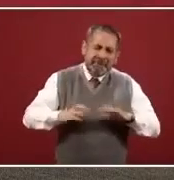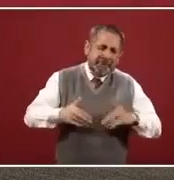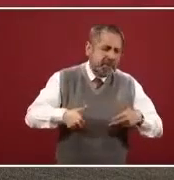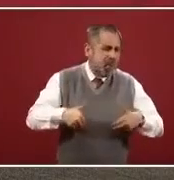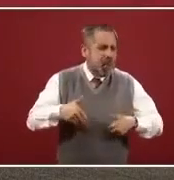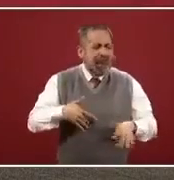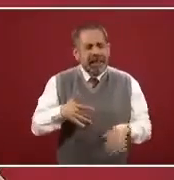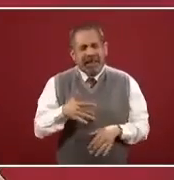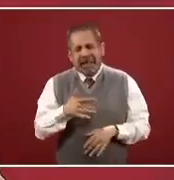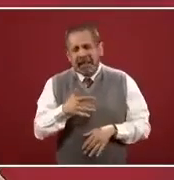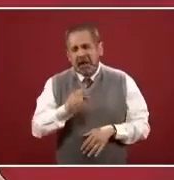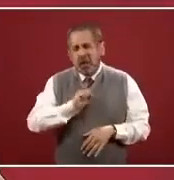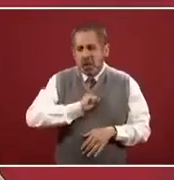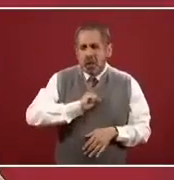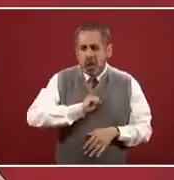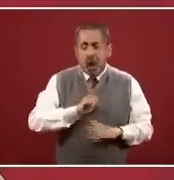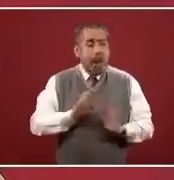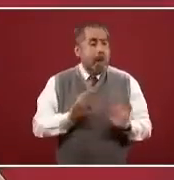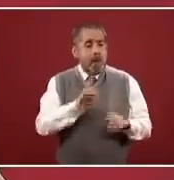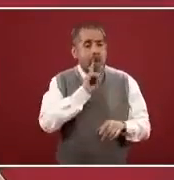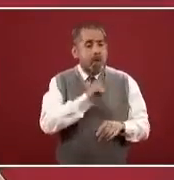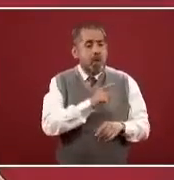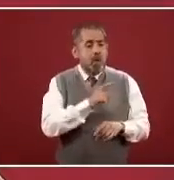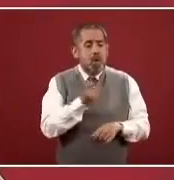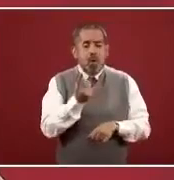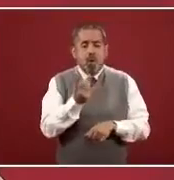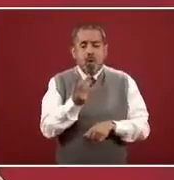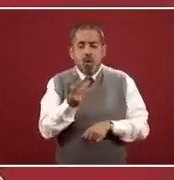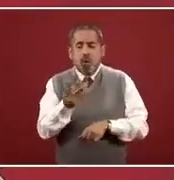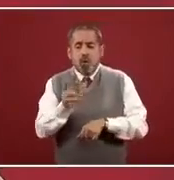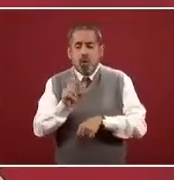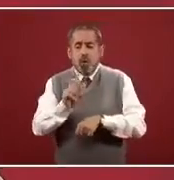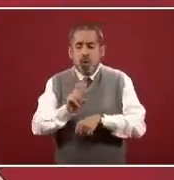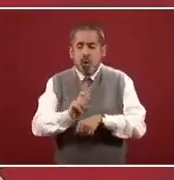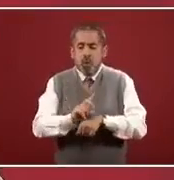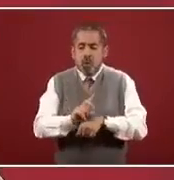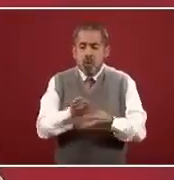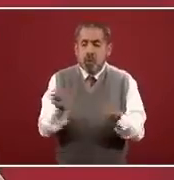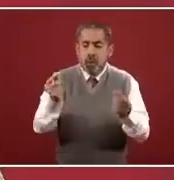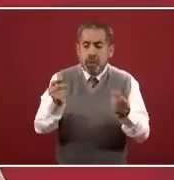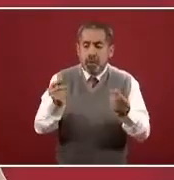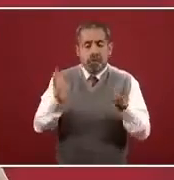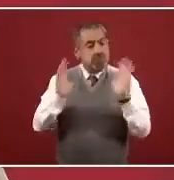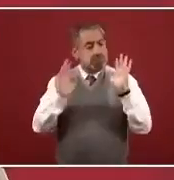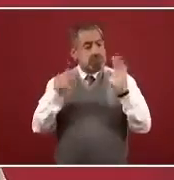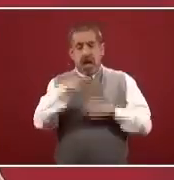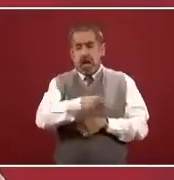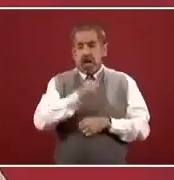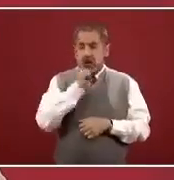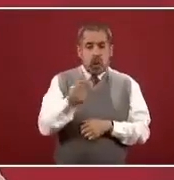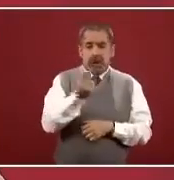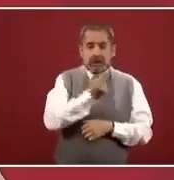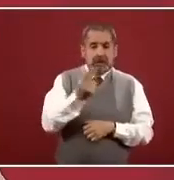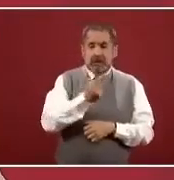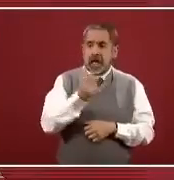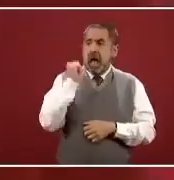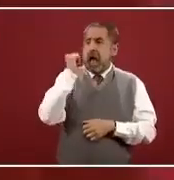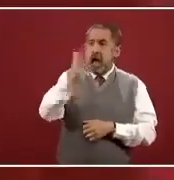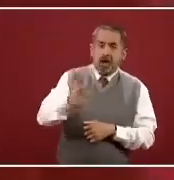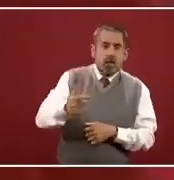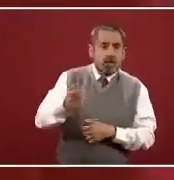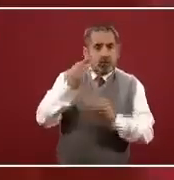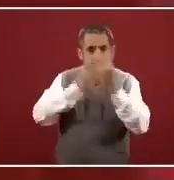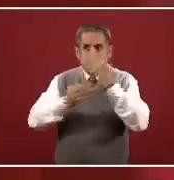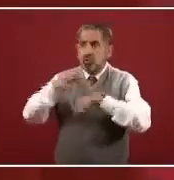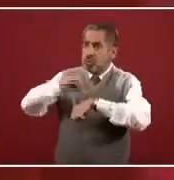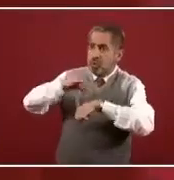tos, pero que resuelve en pocos días, y esto hace inclusive que estas personas no lleguen necesariamente a demandar atención